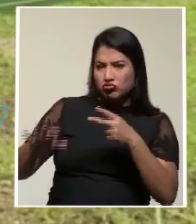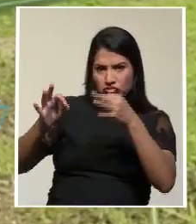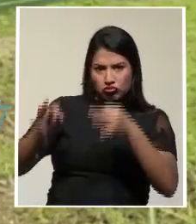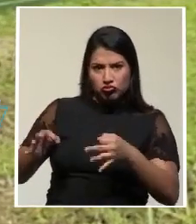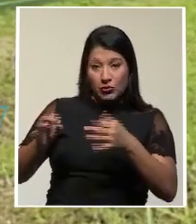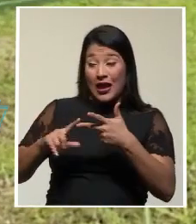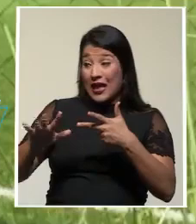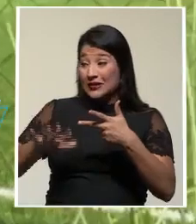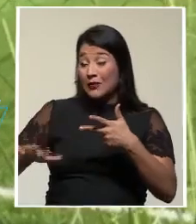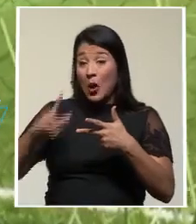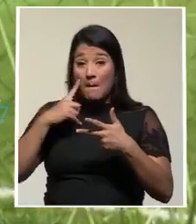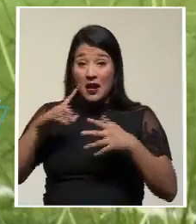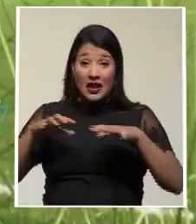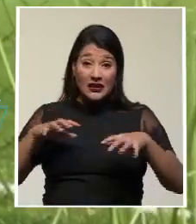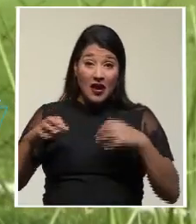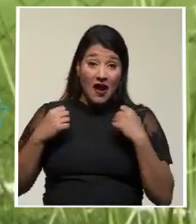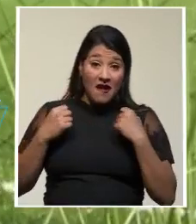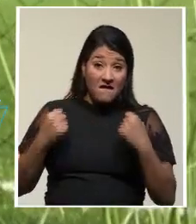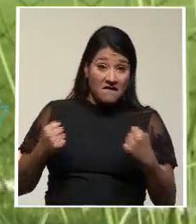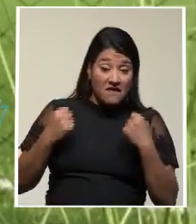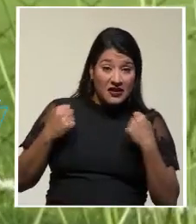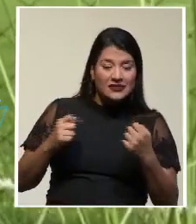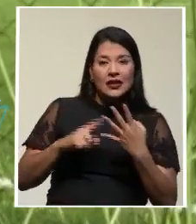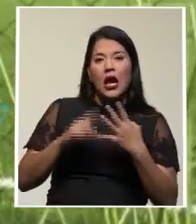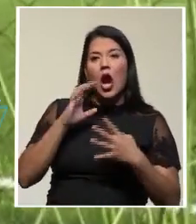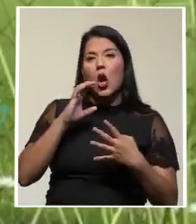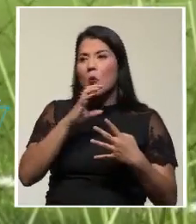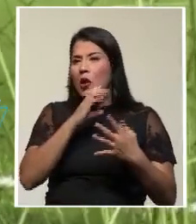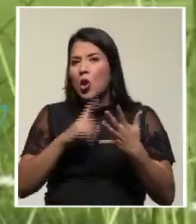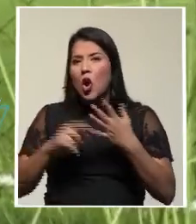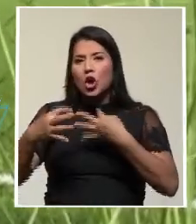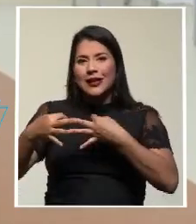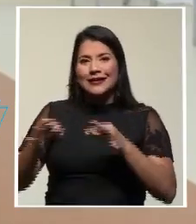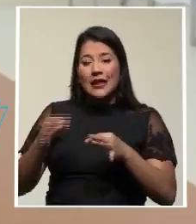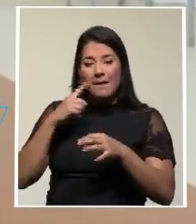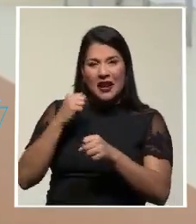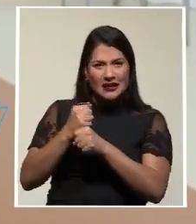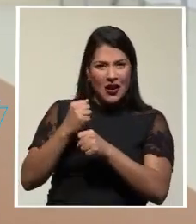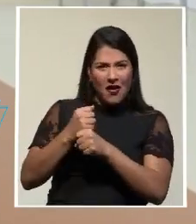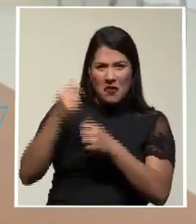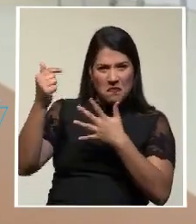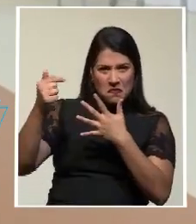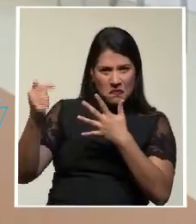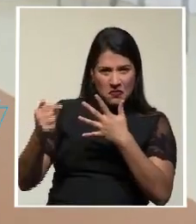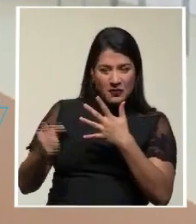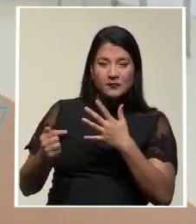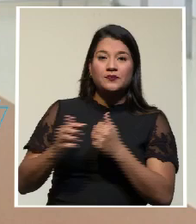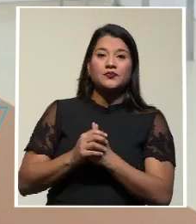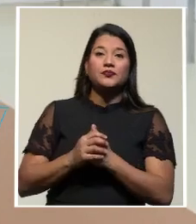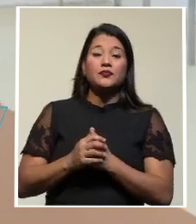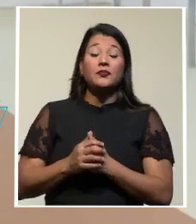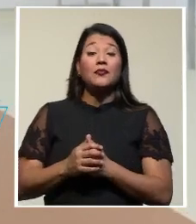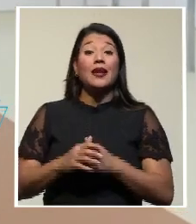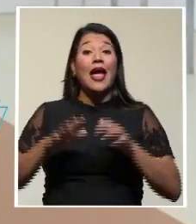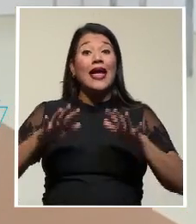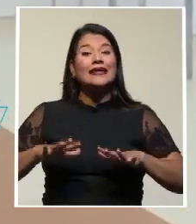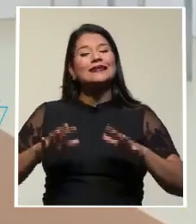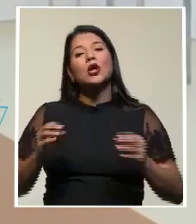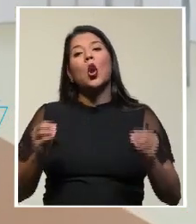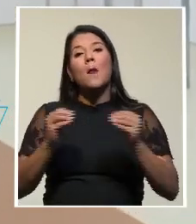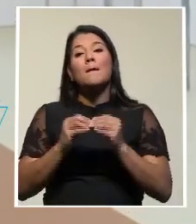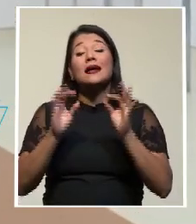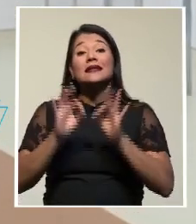para actividades físicas, comedores, talleres de trabajo, entre otros. Esta es una de las zonas y los elementos más importantes que tiene